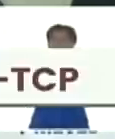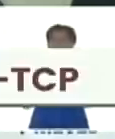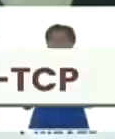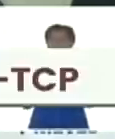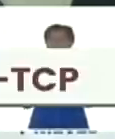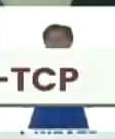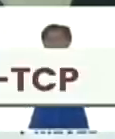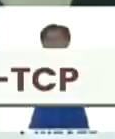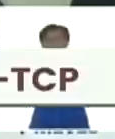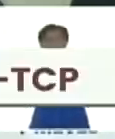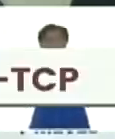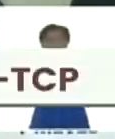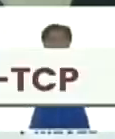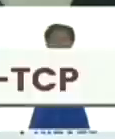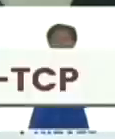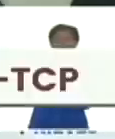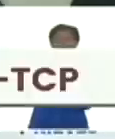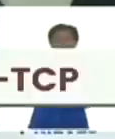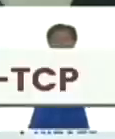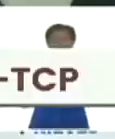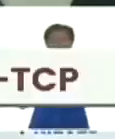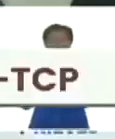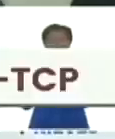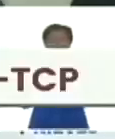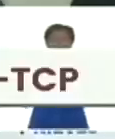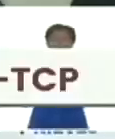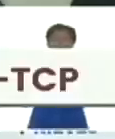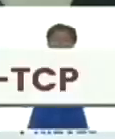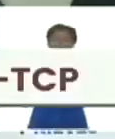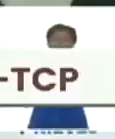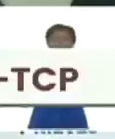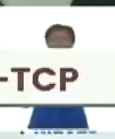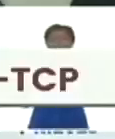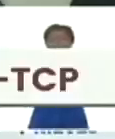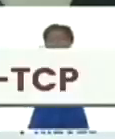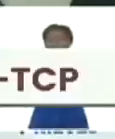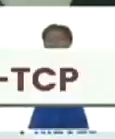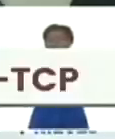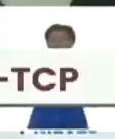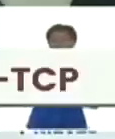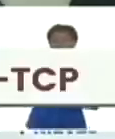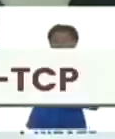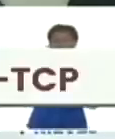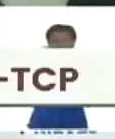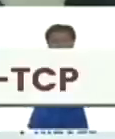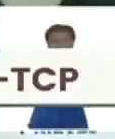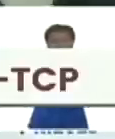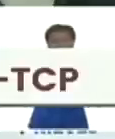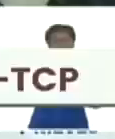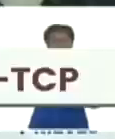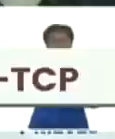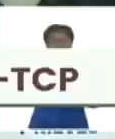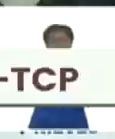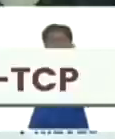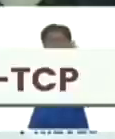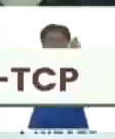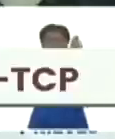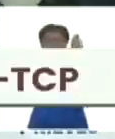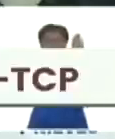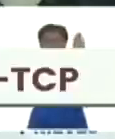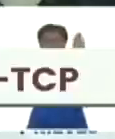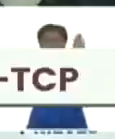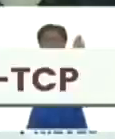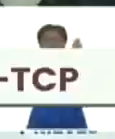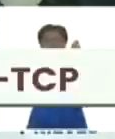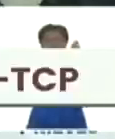implica principios de equidad, justeza e inclusión. Esos principios